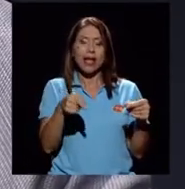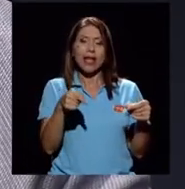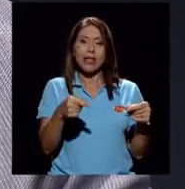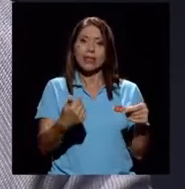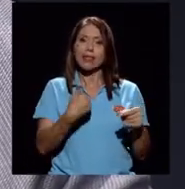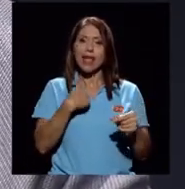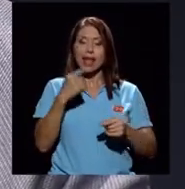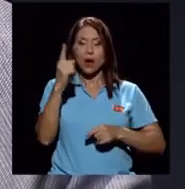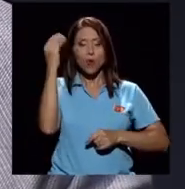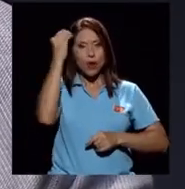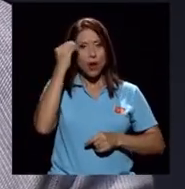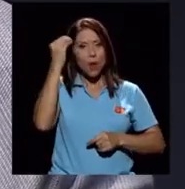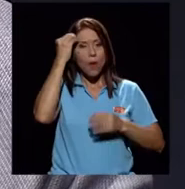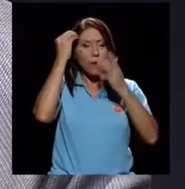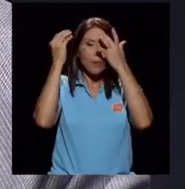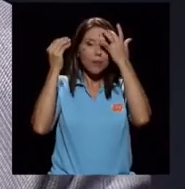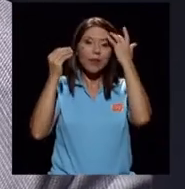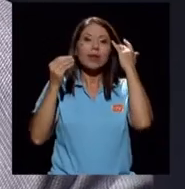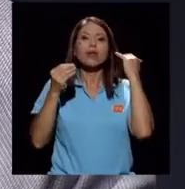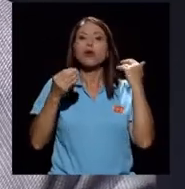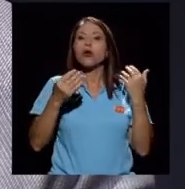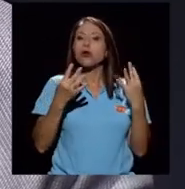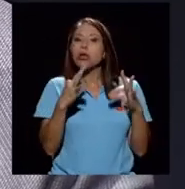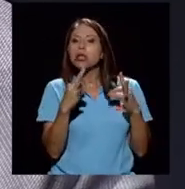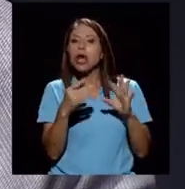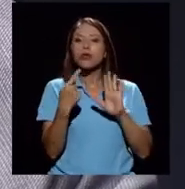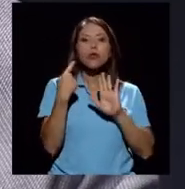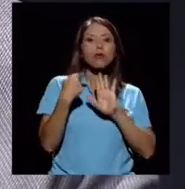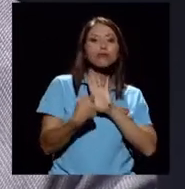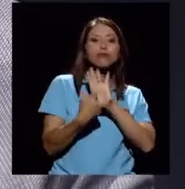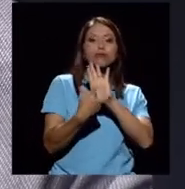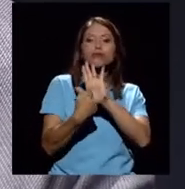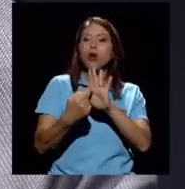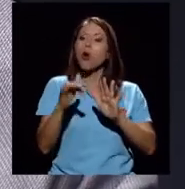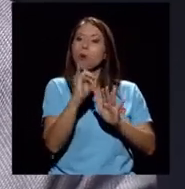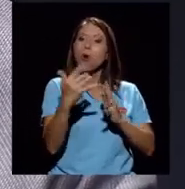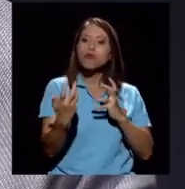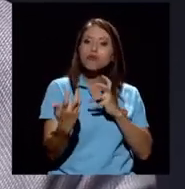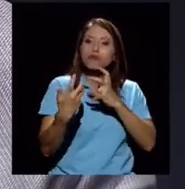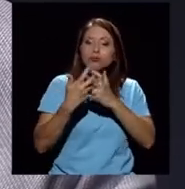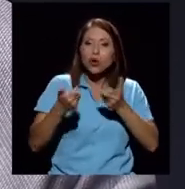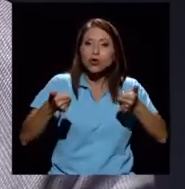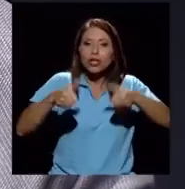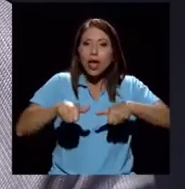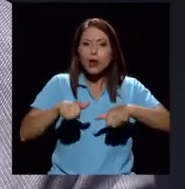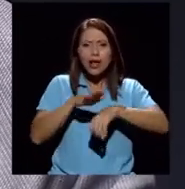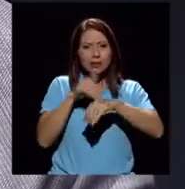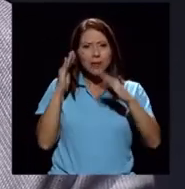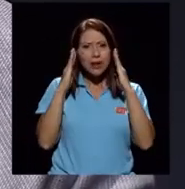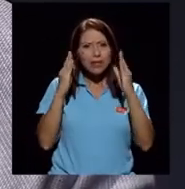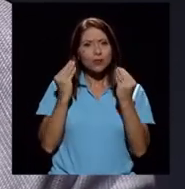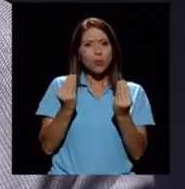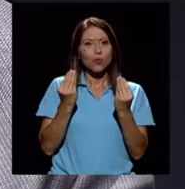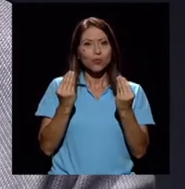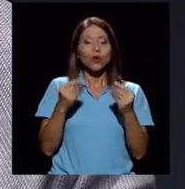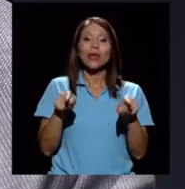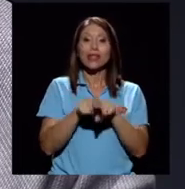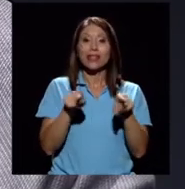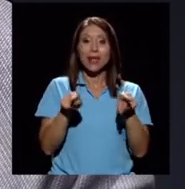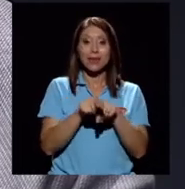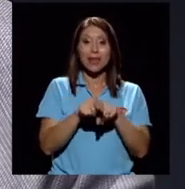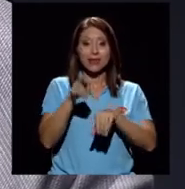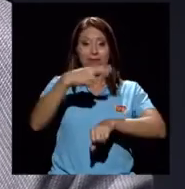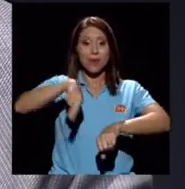postura digamos hasta casi que conciliadora llama mucho la atención y los chinos también están las